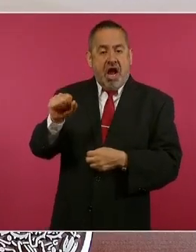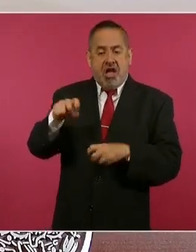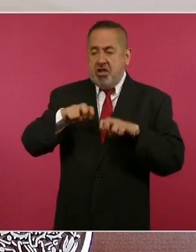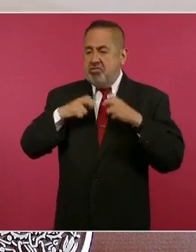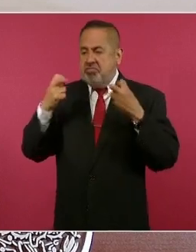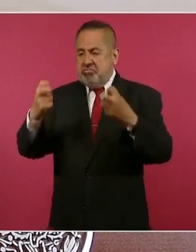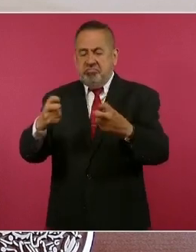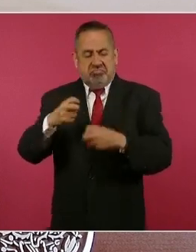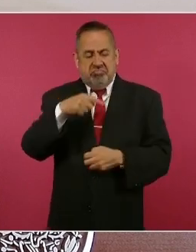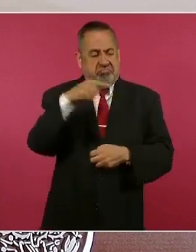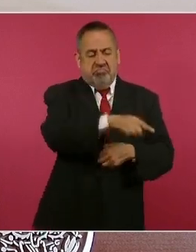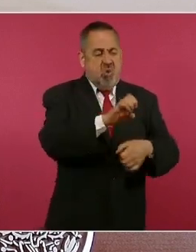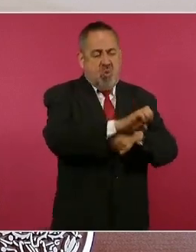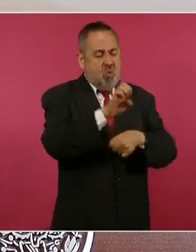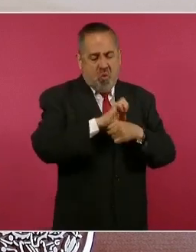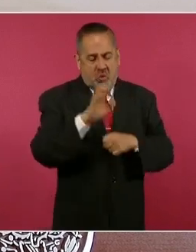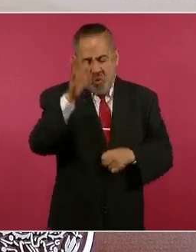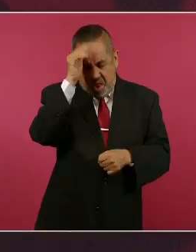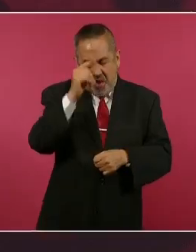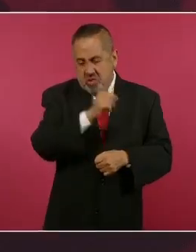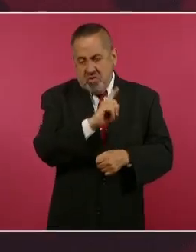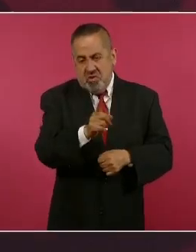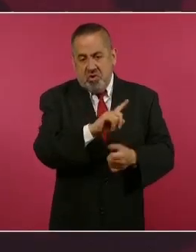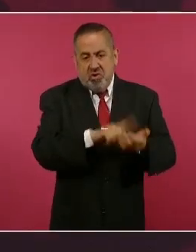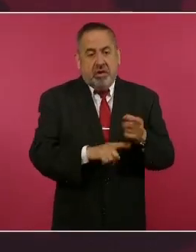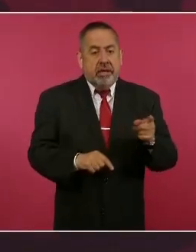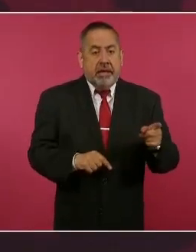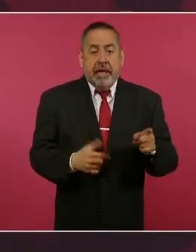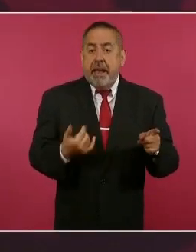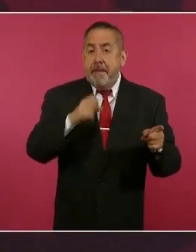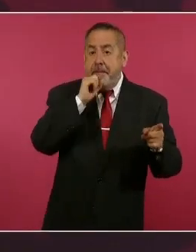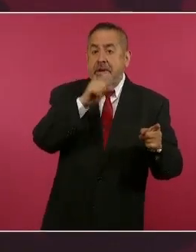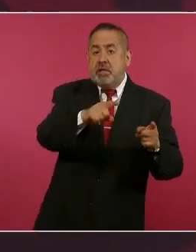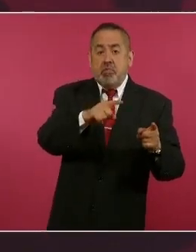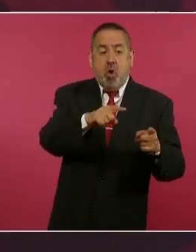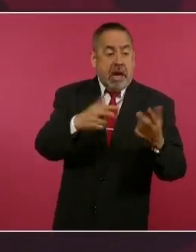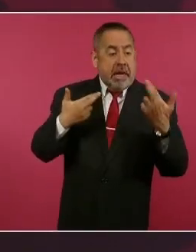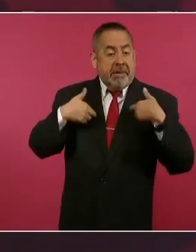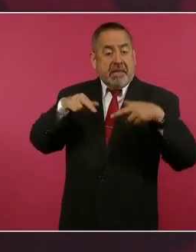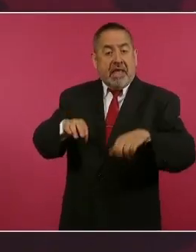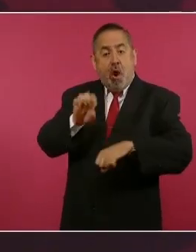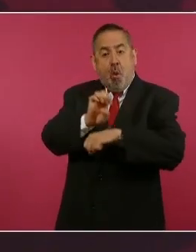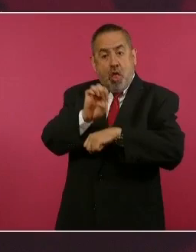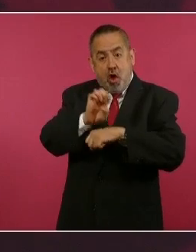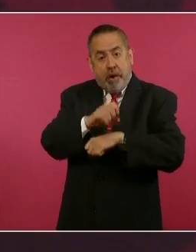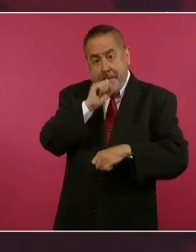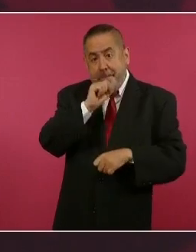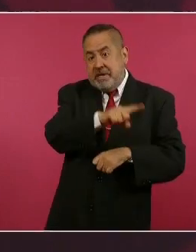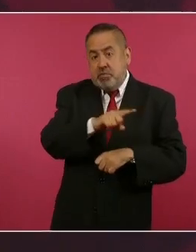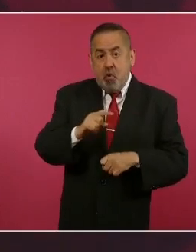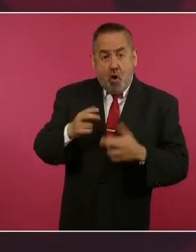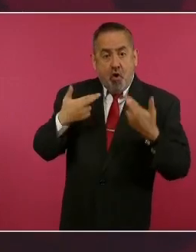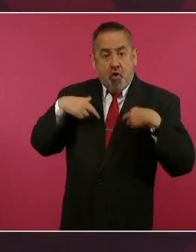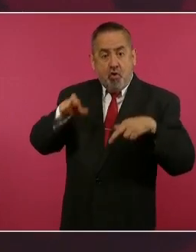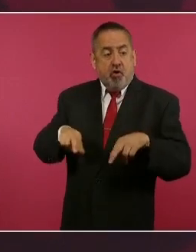Y el representante de Ecuador